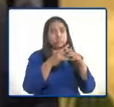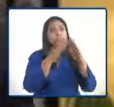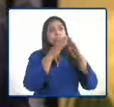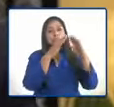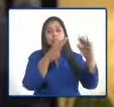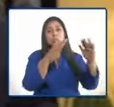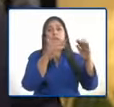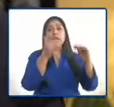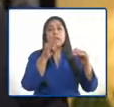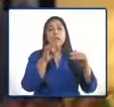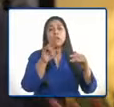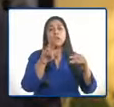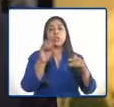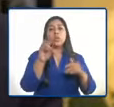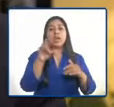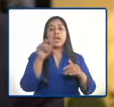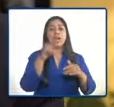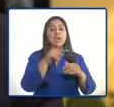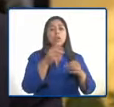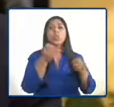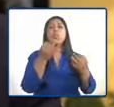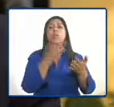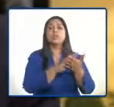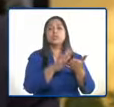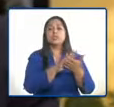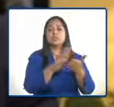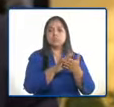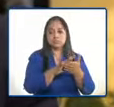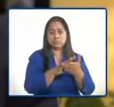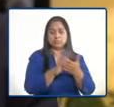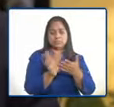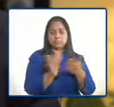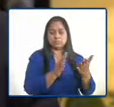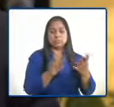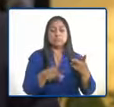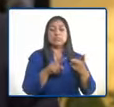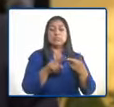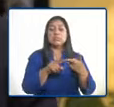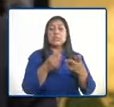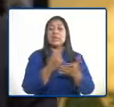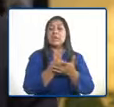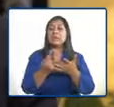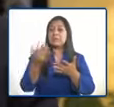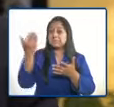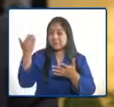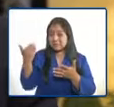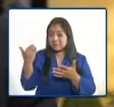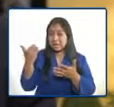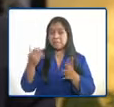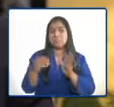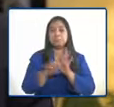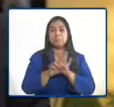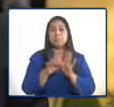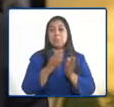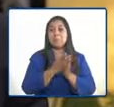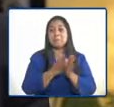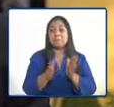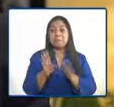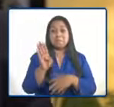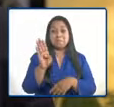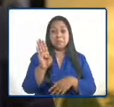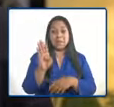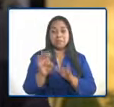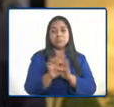segundo, la semana pasada hablábamos con usted sobre un plan B para aquellas personas que no puedan sacar el